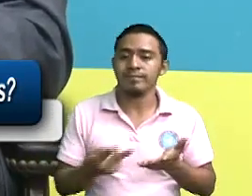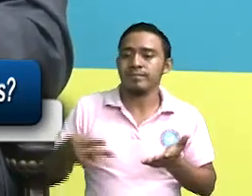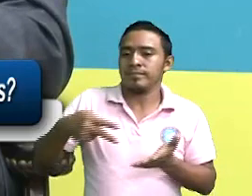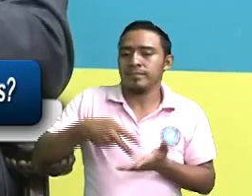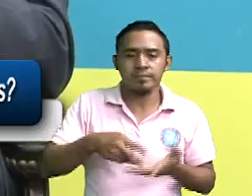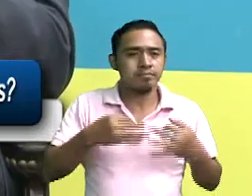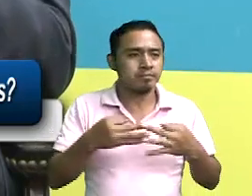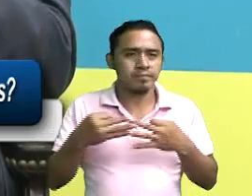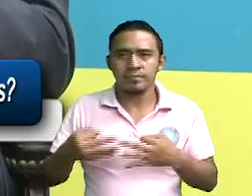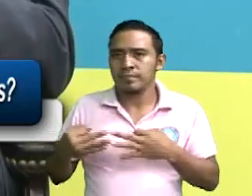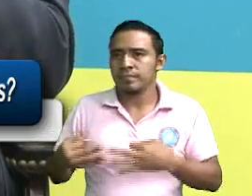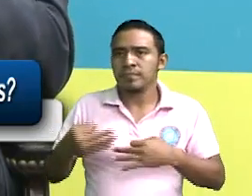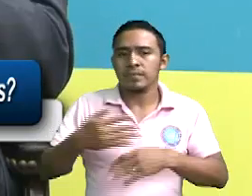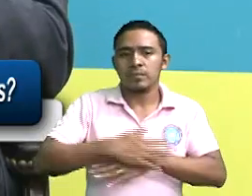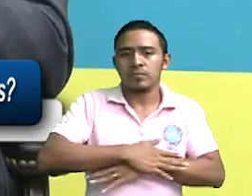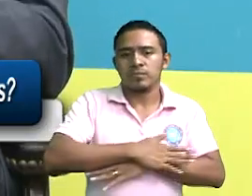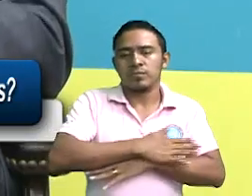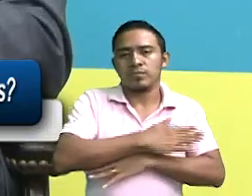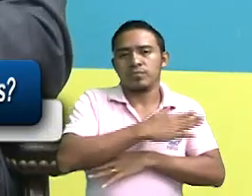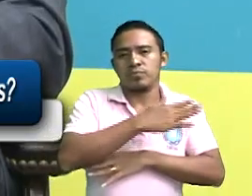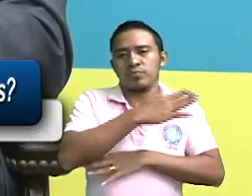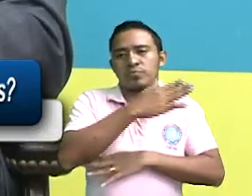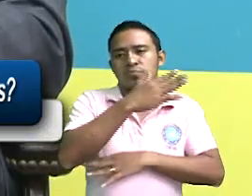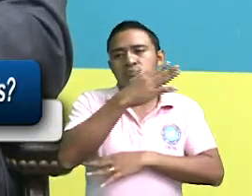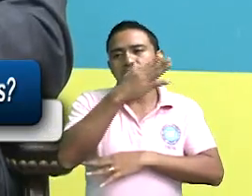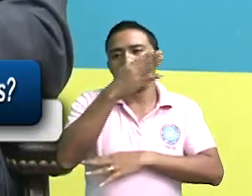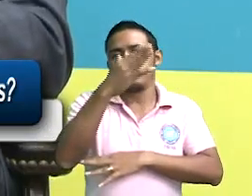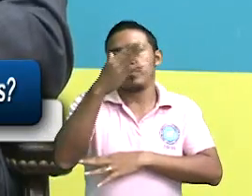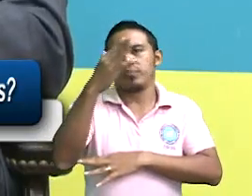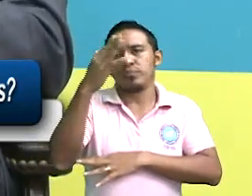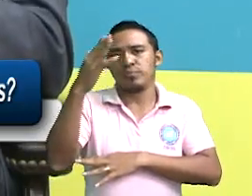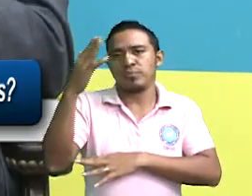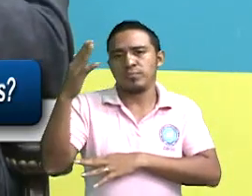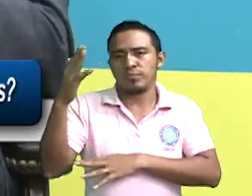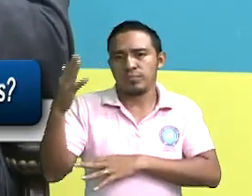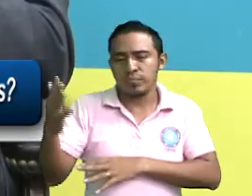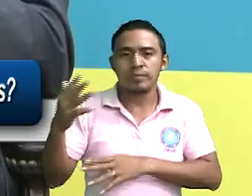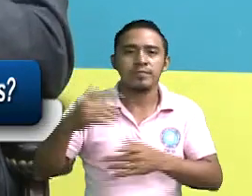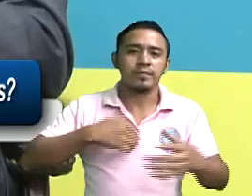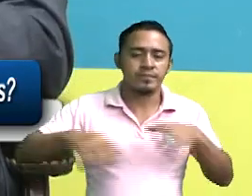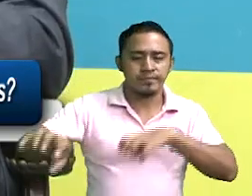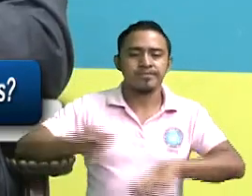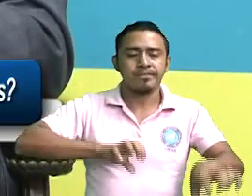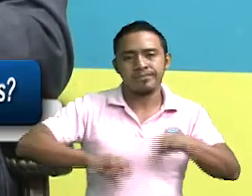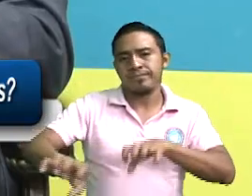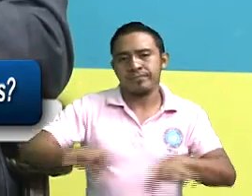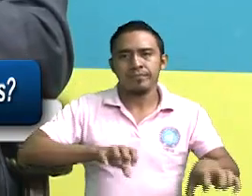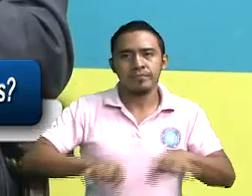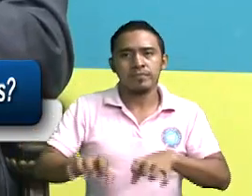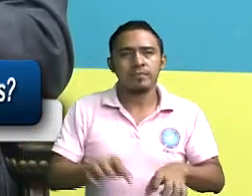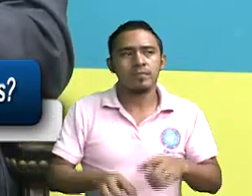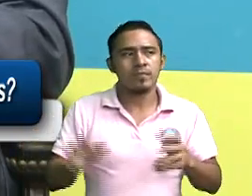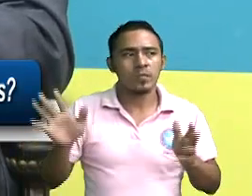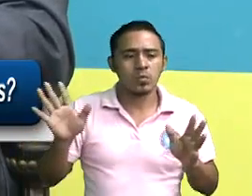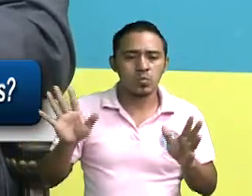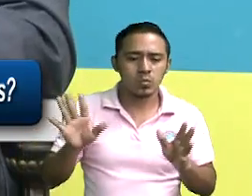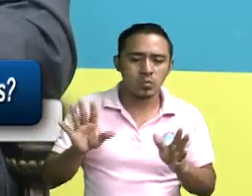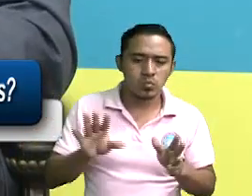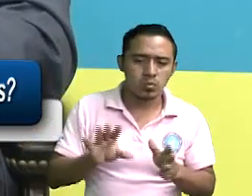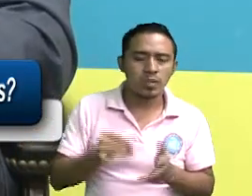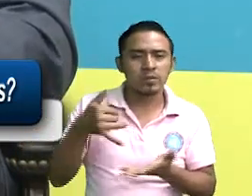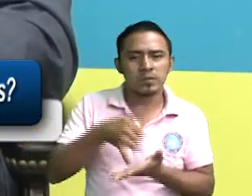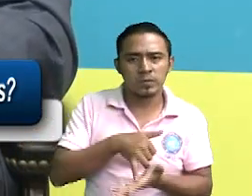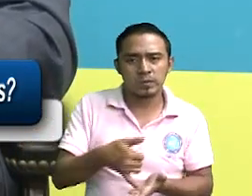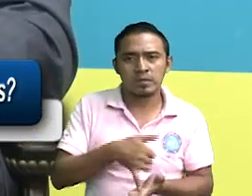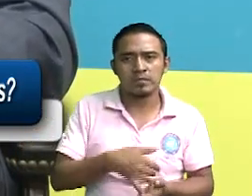bien y conforme el día va pasando o va haciendo alguna actividad física, empieza a estar débil.